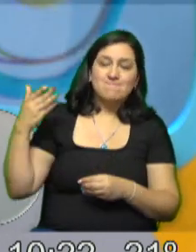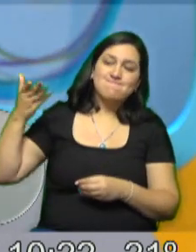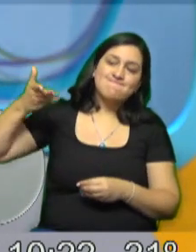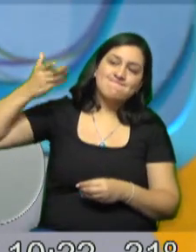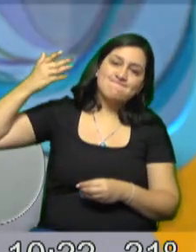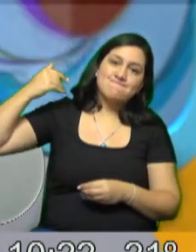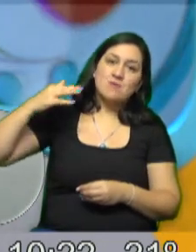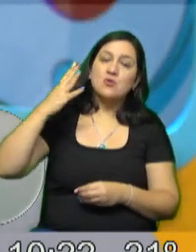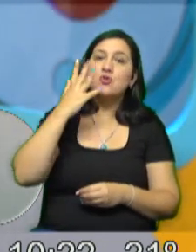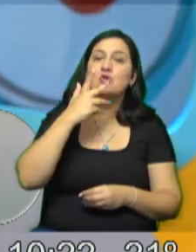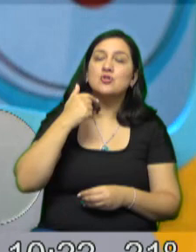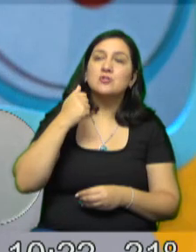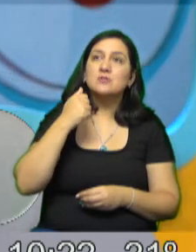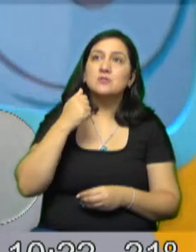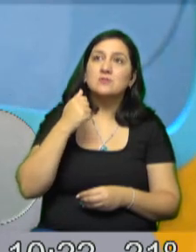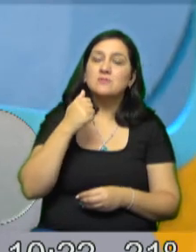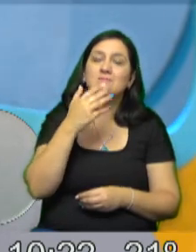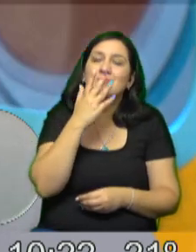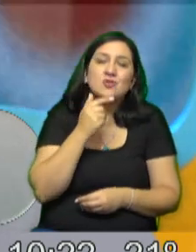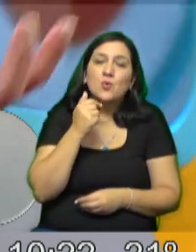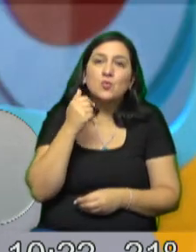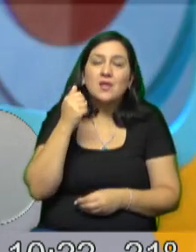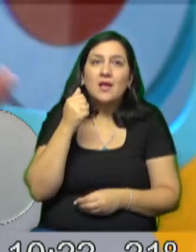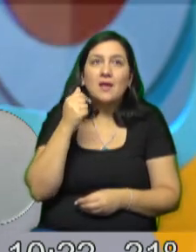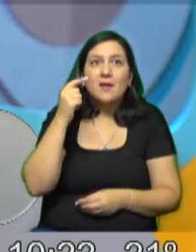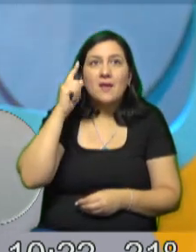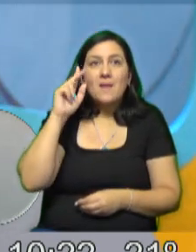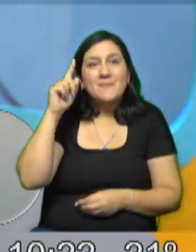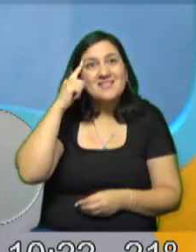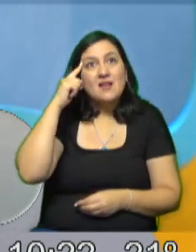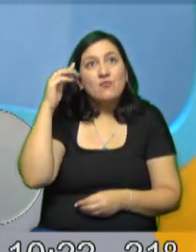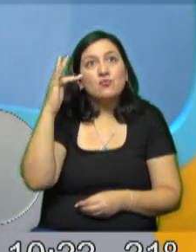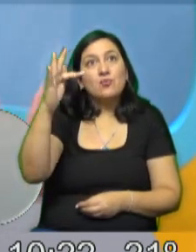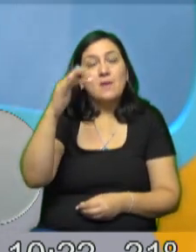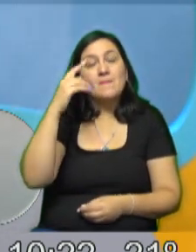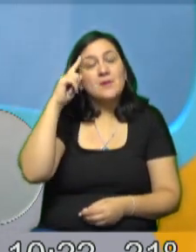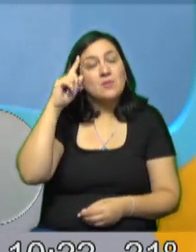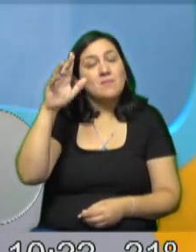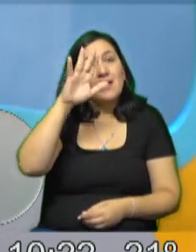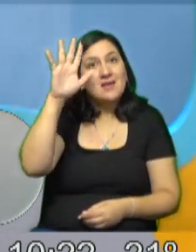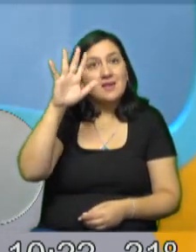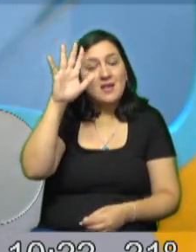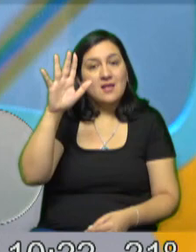no sé si te gusta mucho mirar hacia adelante, pero imagínate dentro de 20, 30 años, 40, 50, no